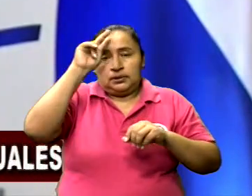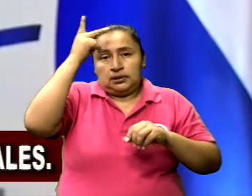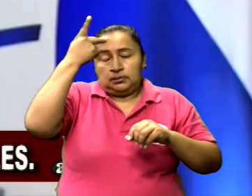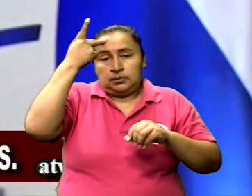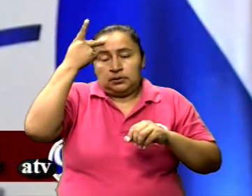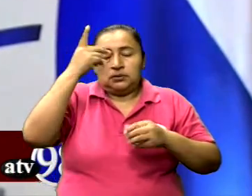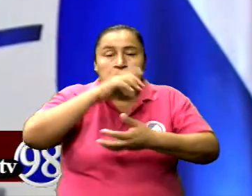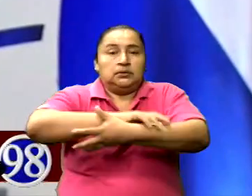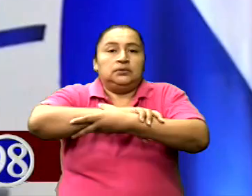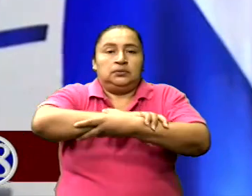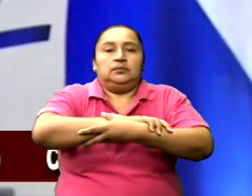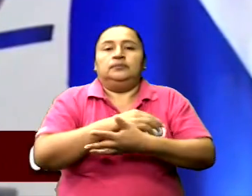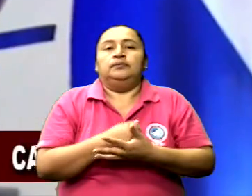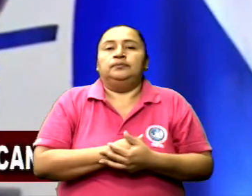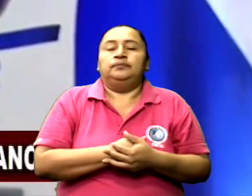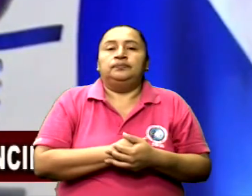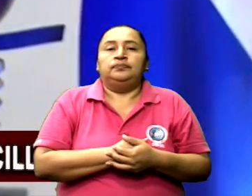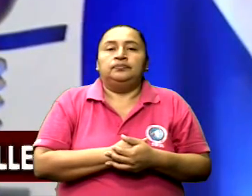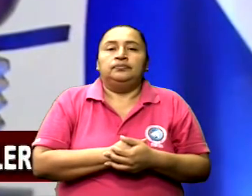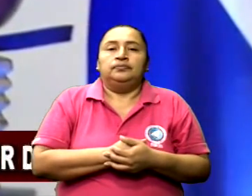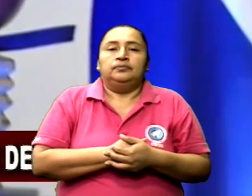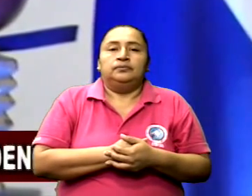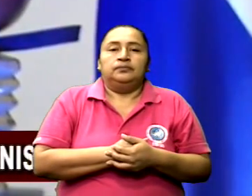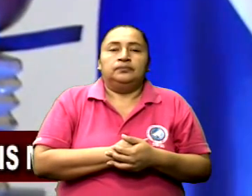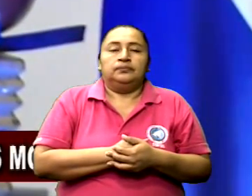de alianza.